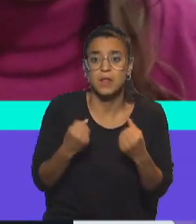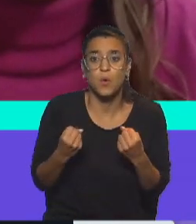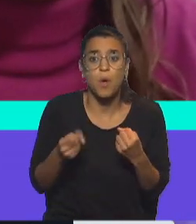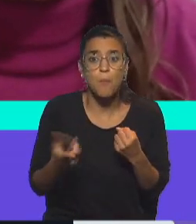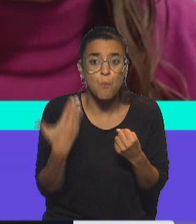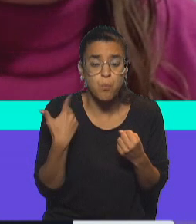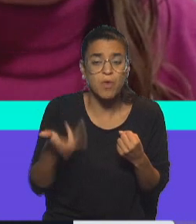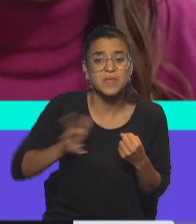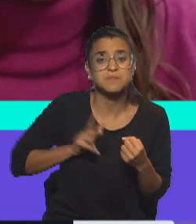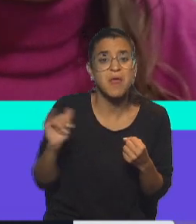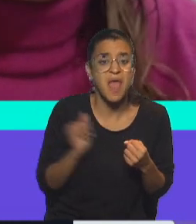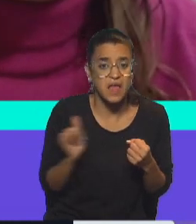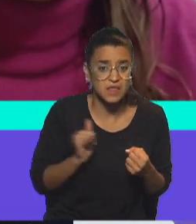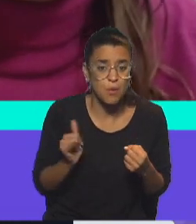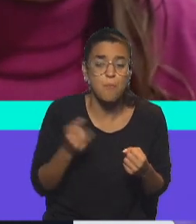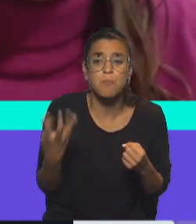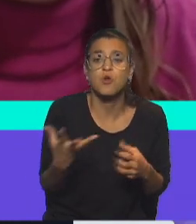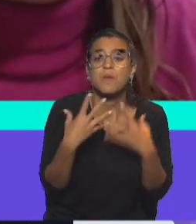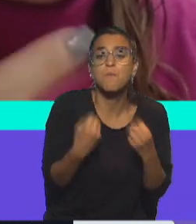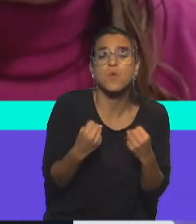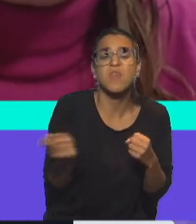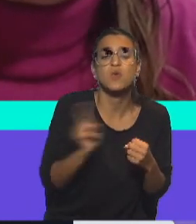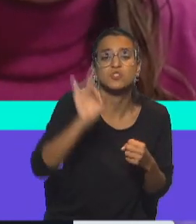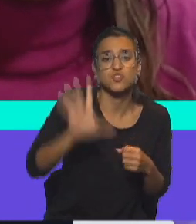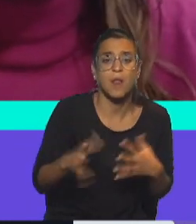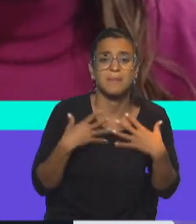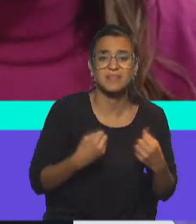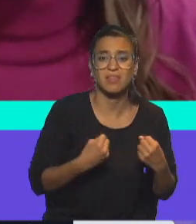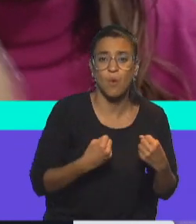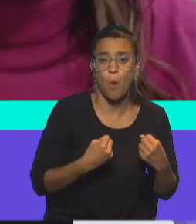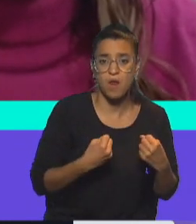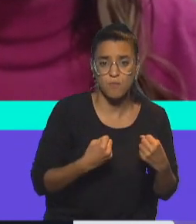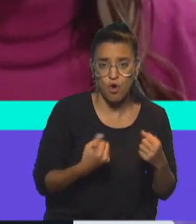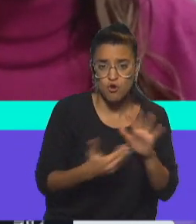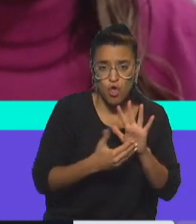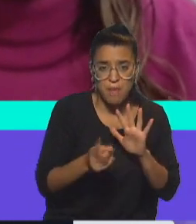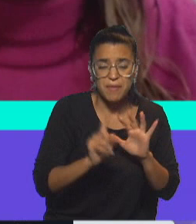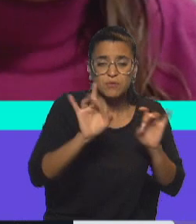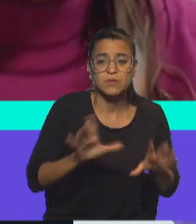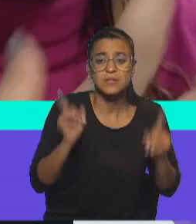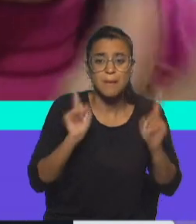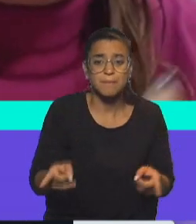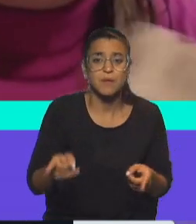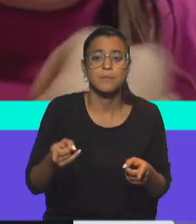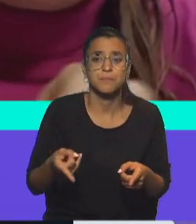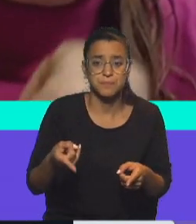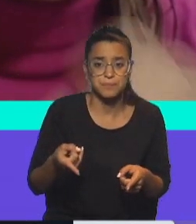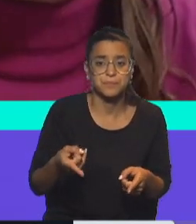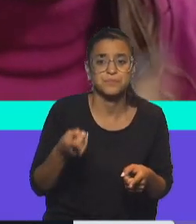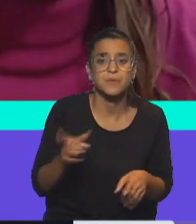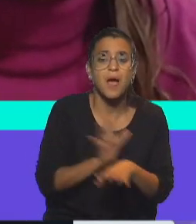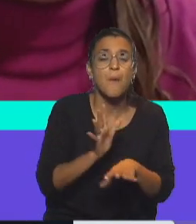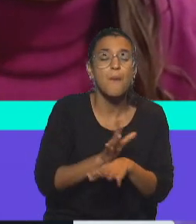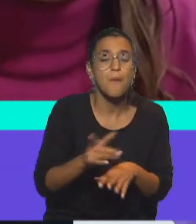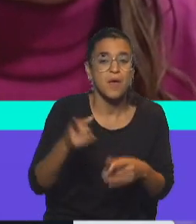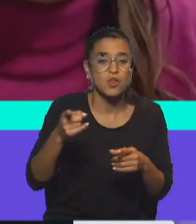dar negativos, porque la inmunidad no depende solo de los anticuerpos, y porque además hay que hacerse el dosaje de los